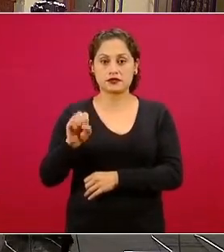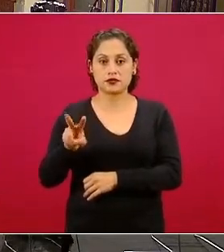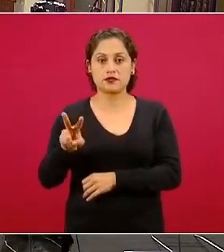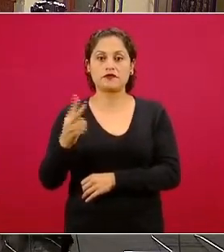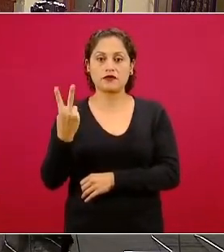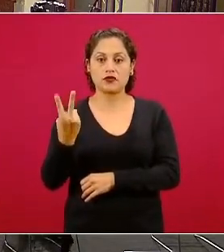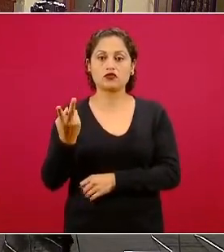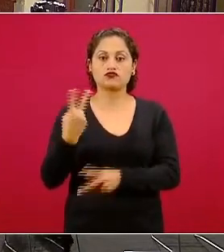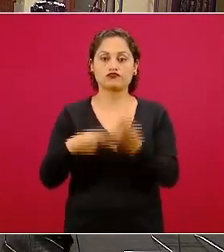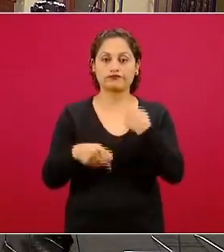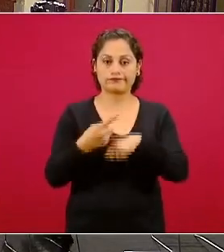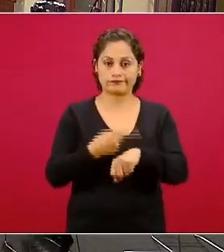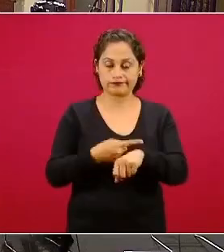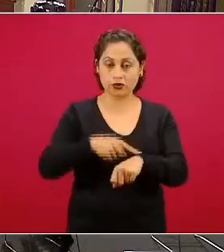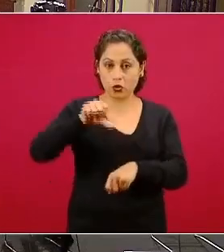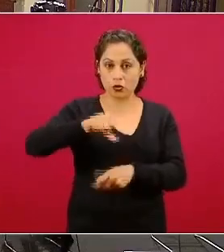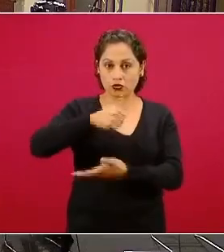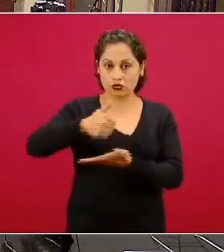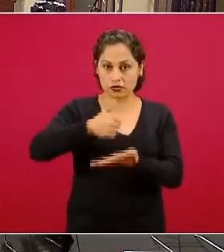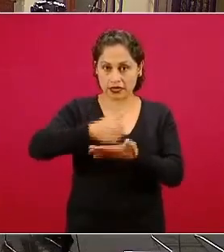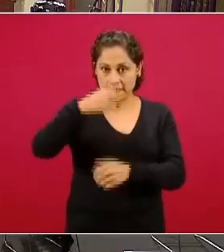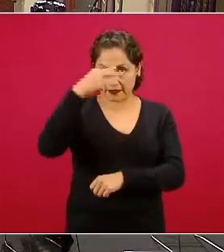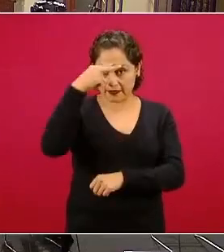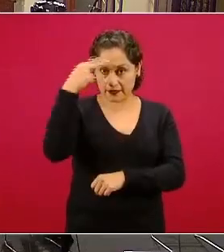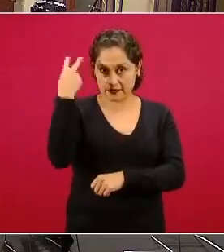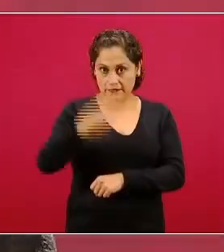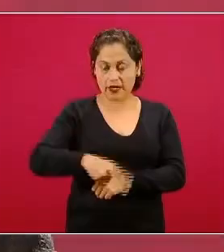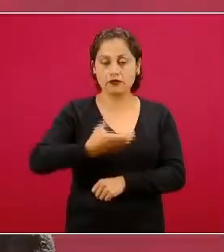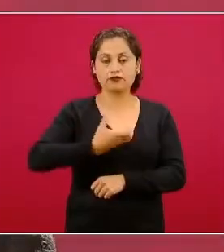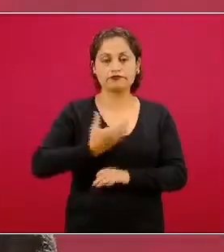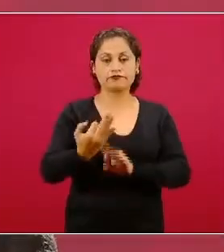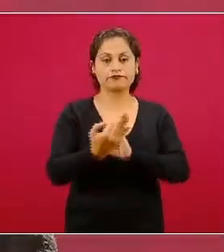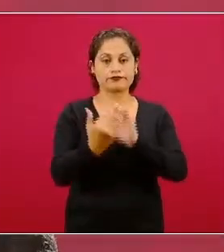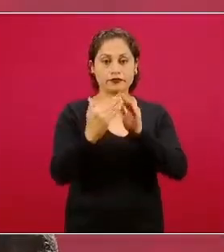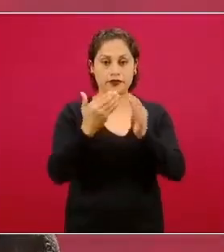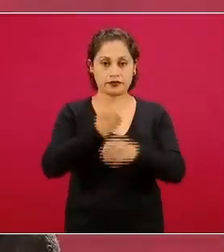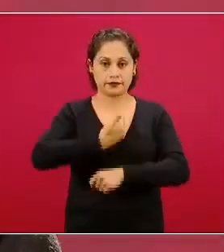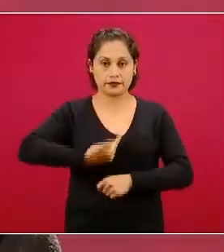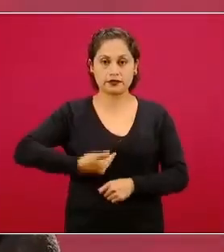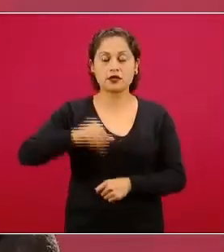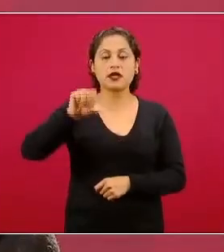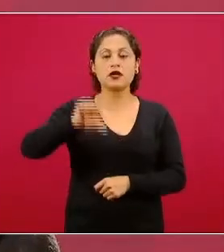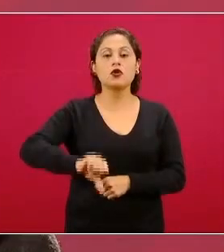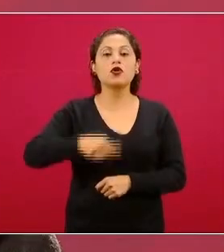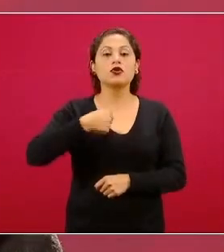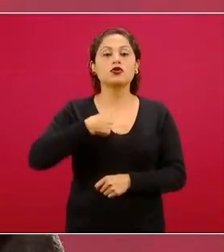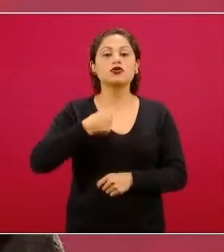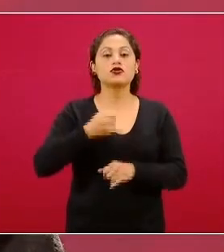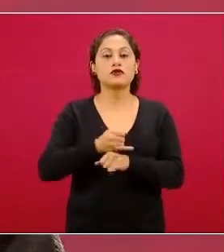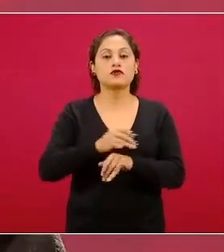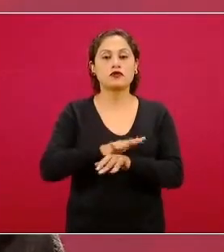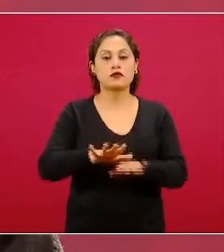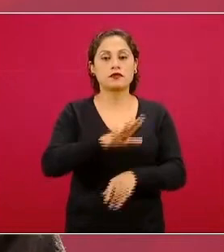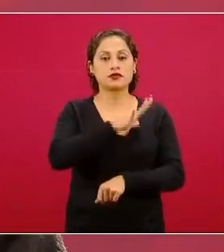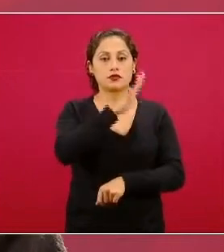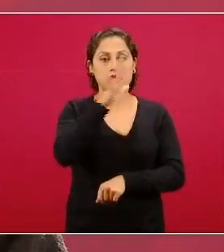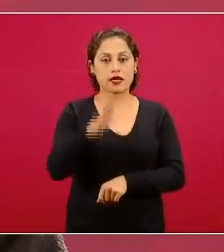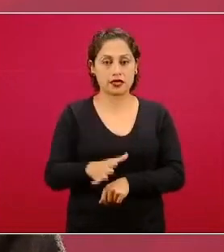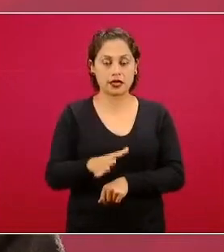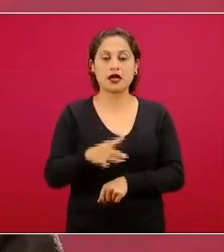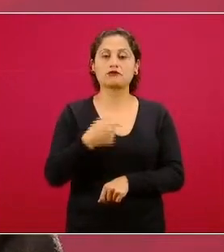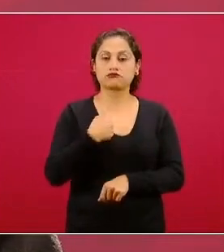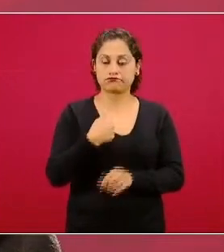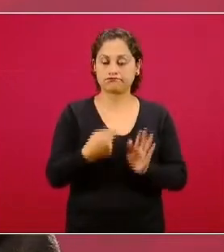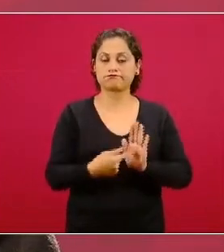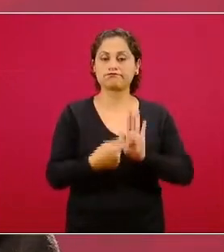Ciudad de México, y hoy voy a presentar yo el informe técnico, que lo haré de manera breve, para después dar